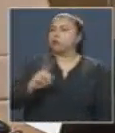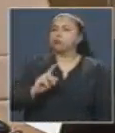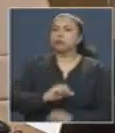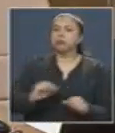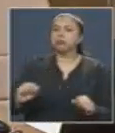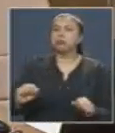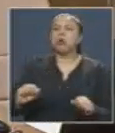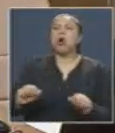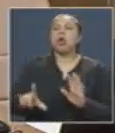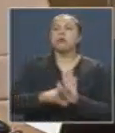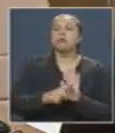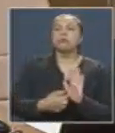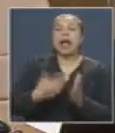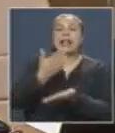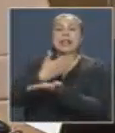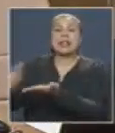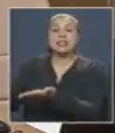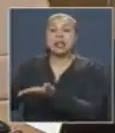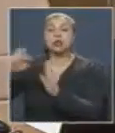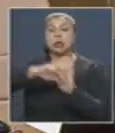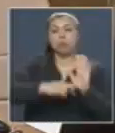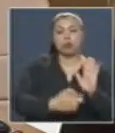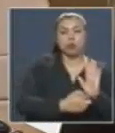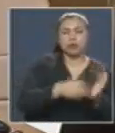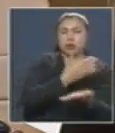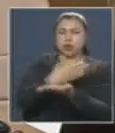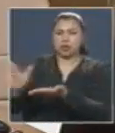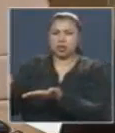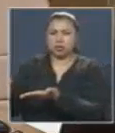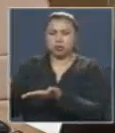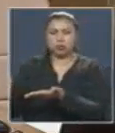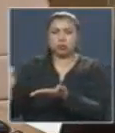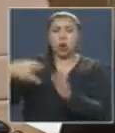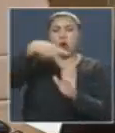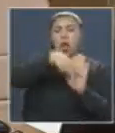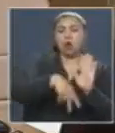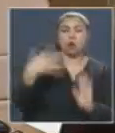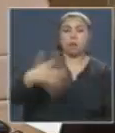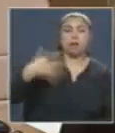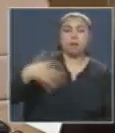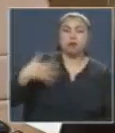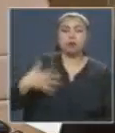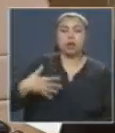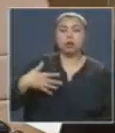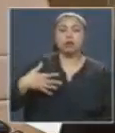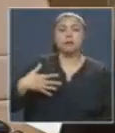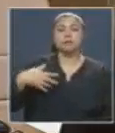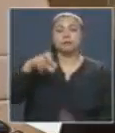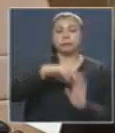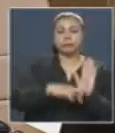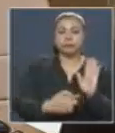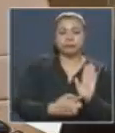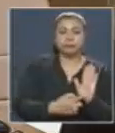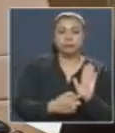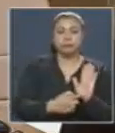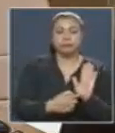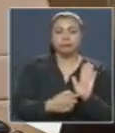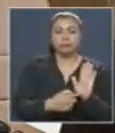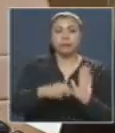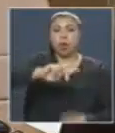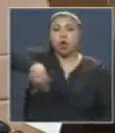legislar. Rechazó ese proyecto, rechazó además las normas más importantes de ese proyecto.